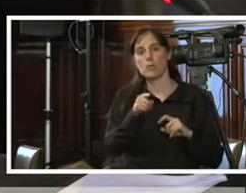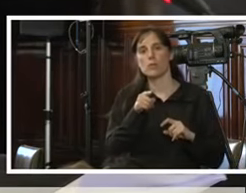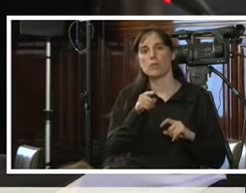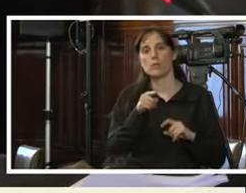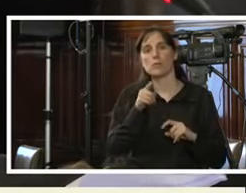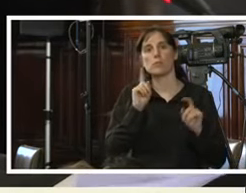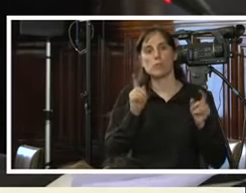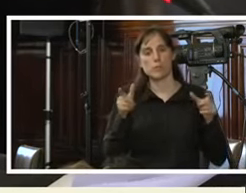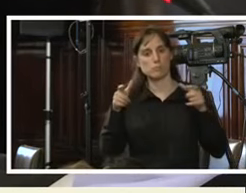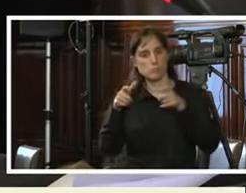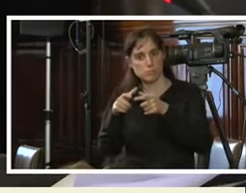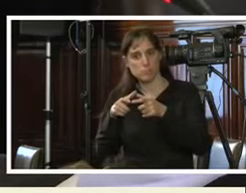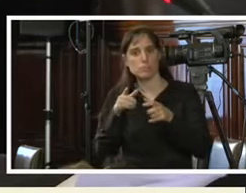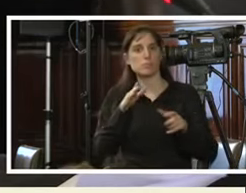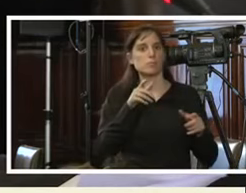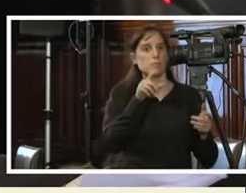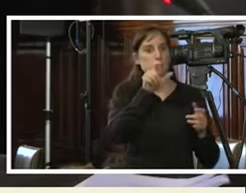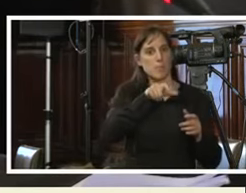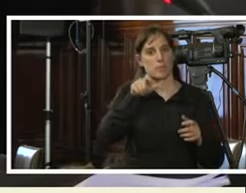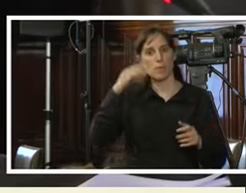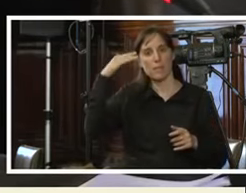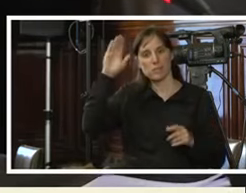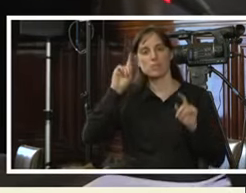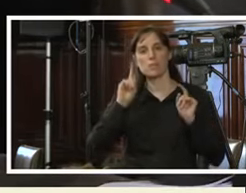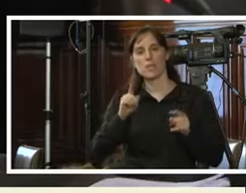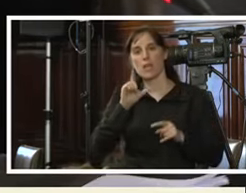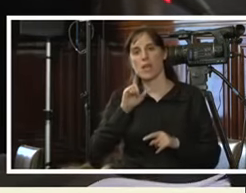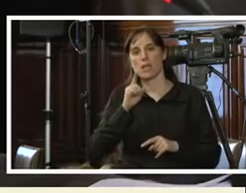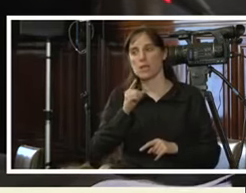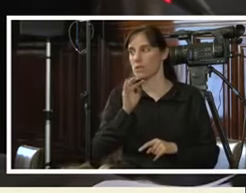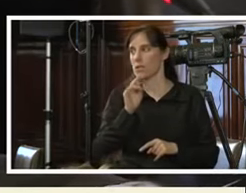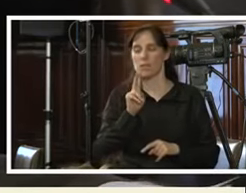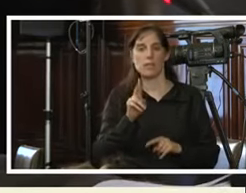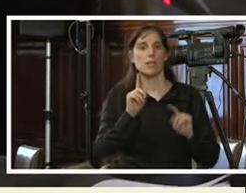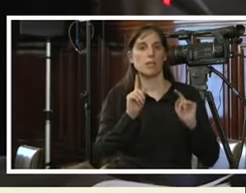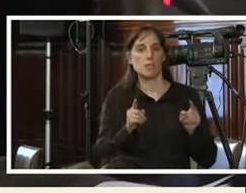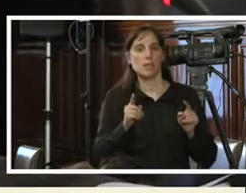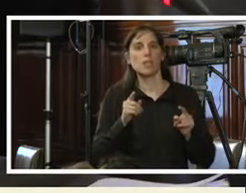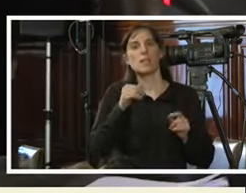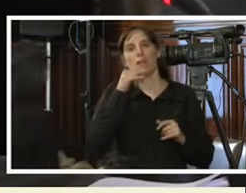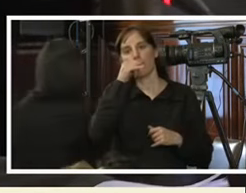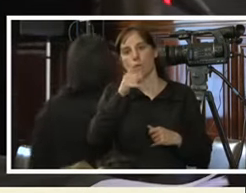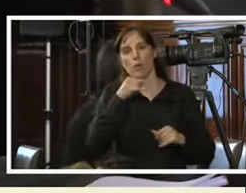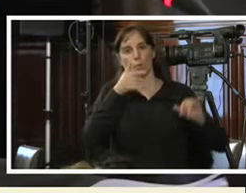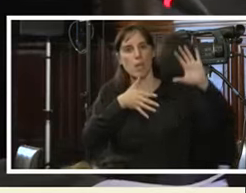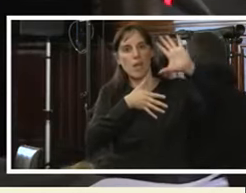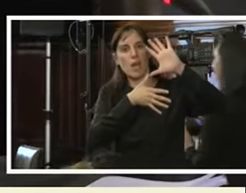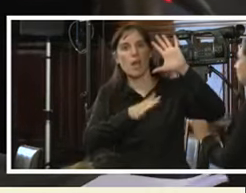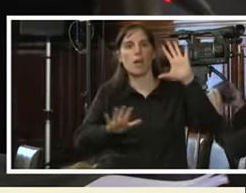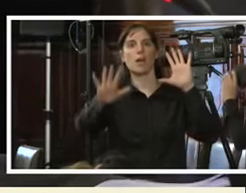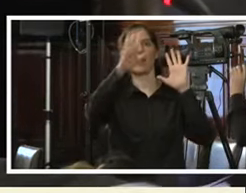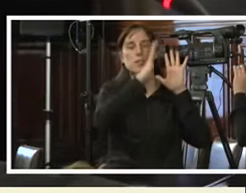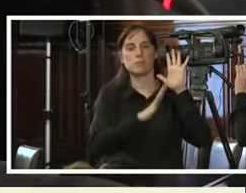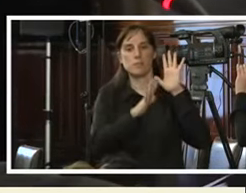y regulatoria de las personas adultas mayores primero realizar un informe regional sobre la situación de derechos